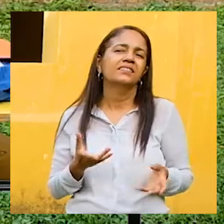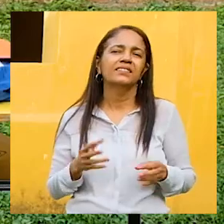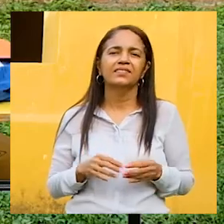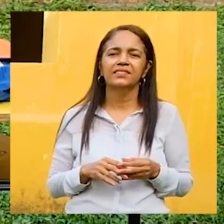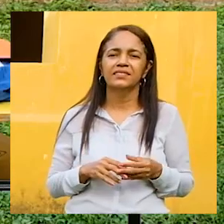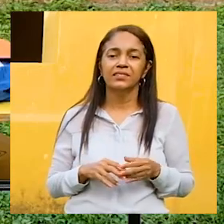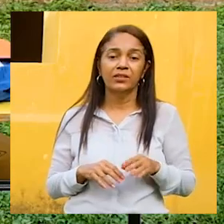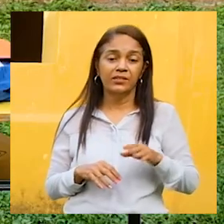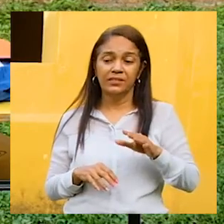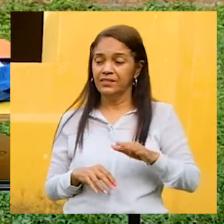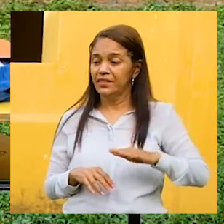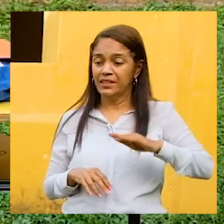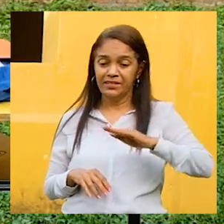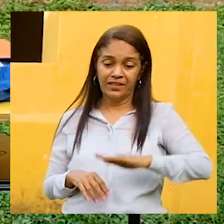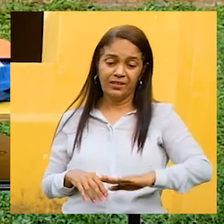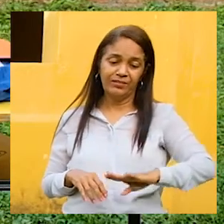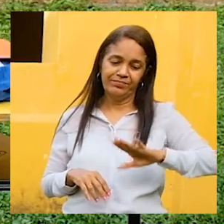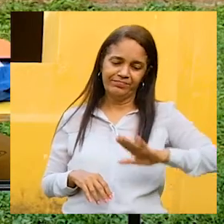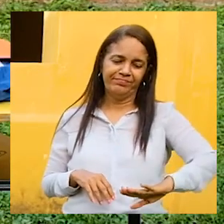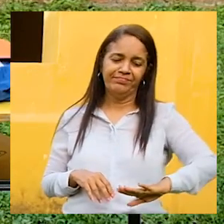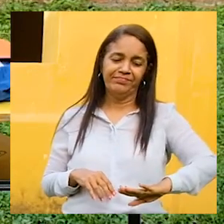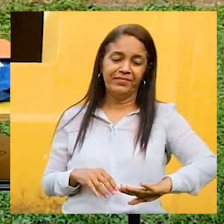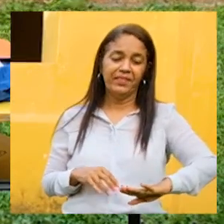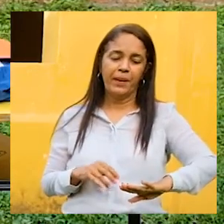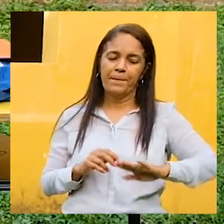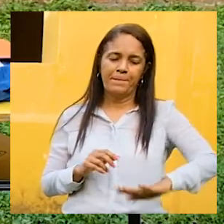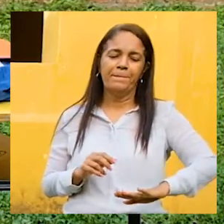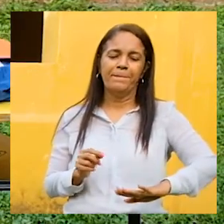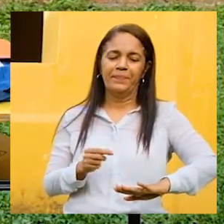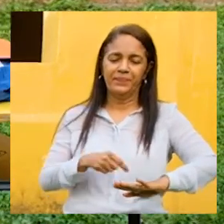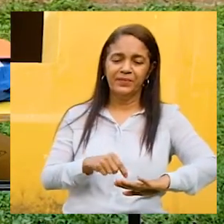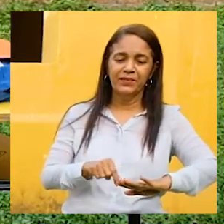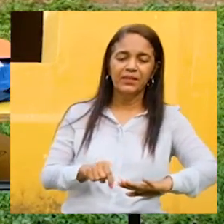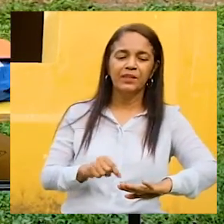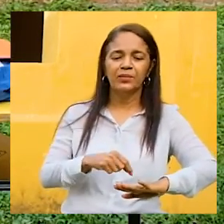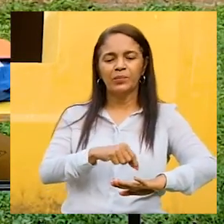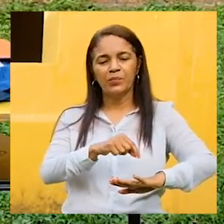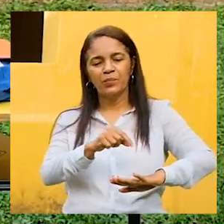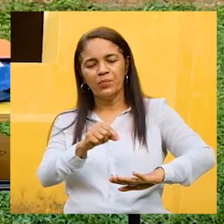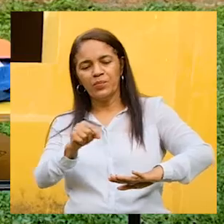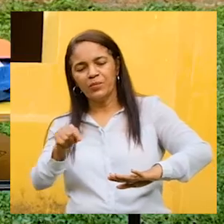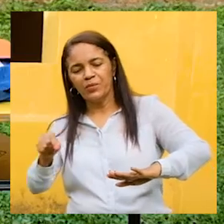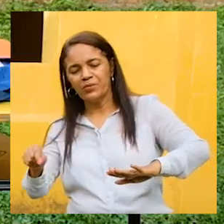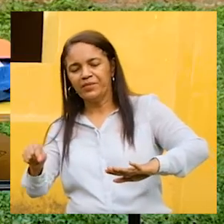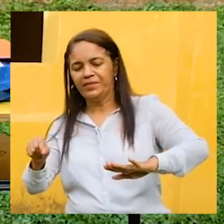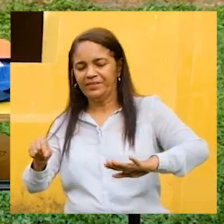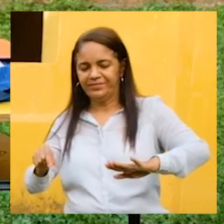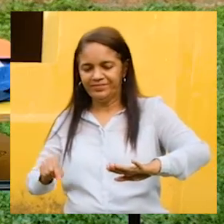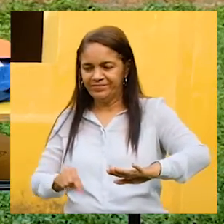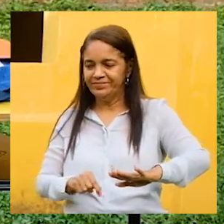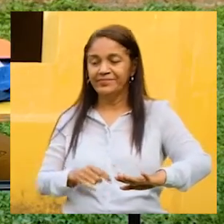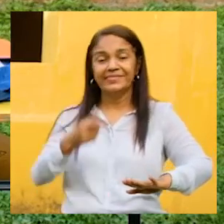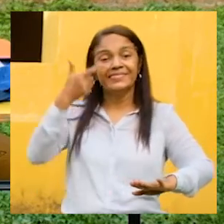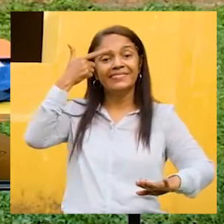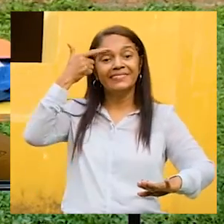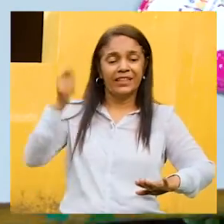poniendo nuestros dedos en la parte superior para que no se nos muevan el borde de nuestra patilla.